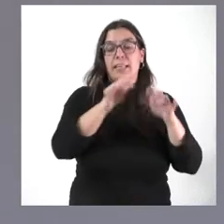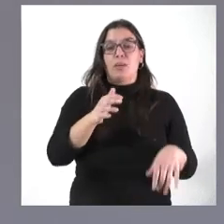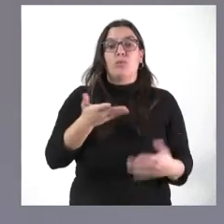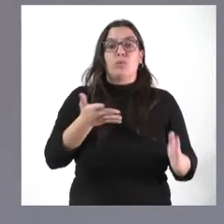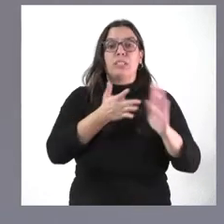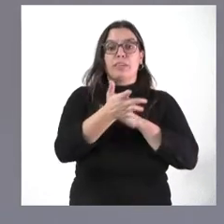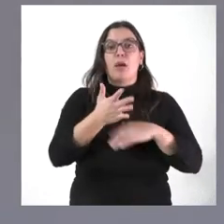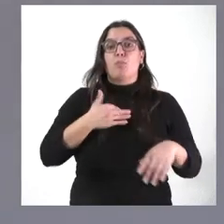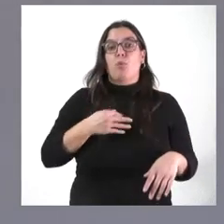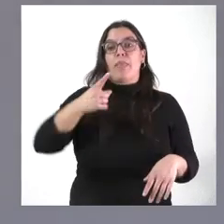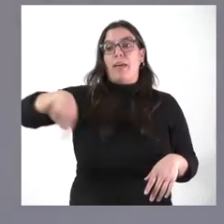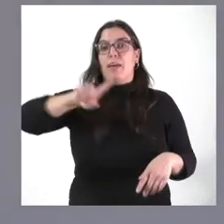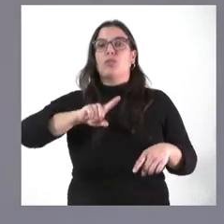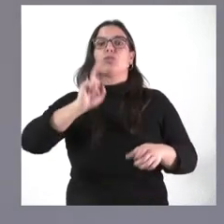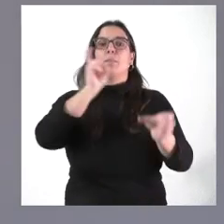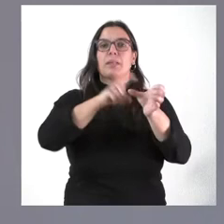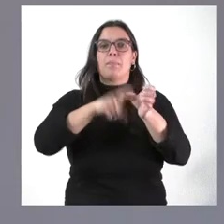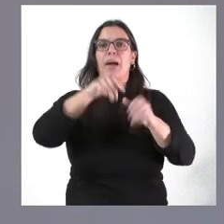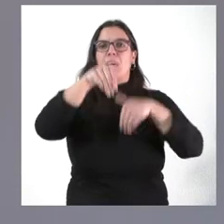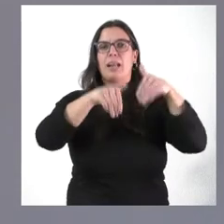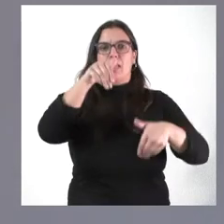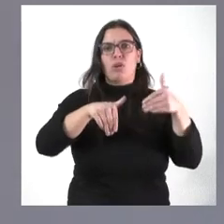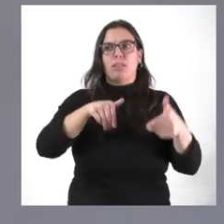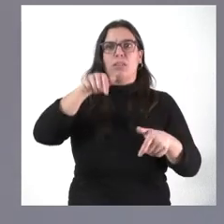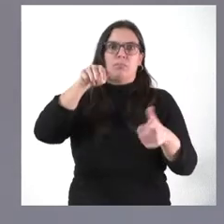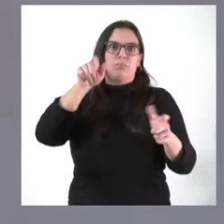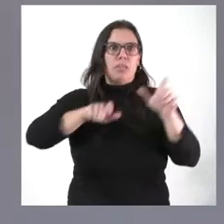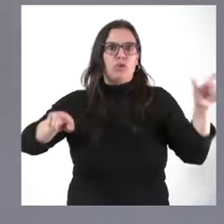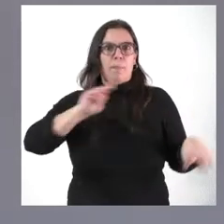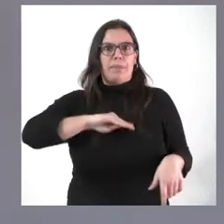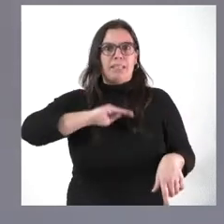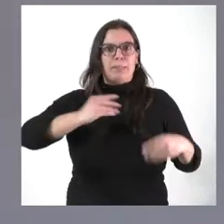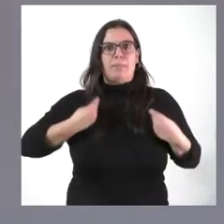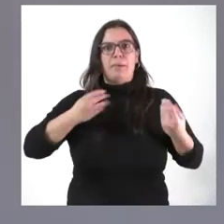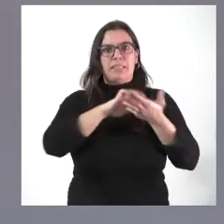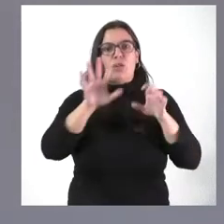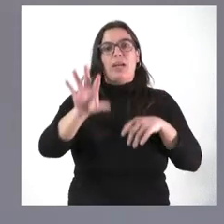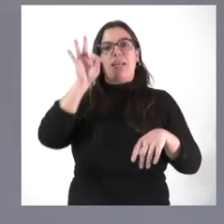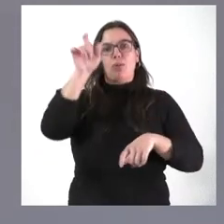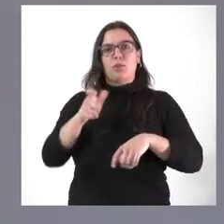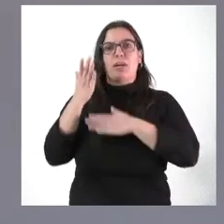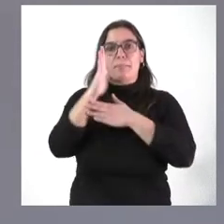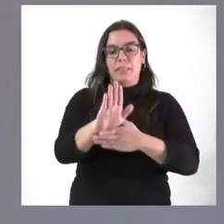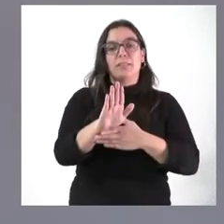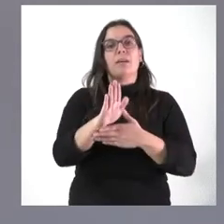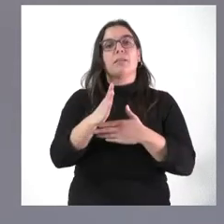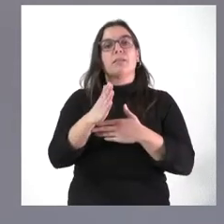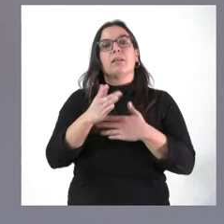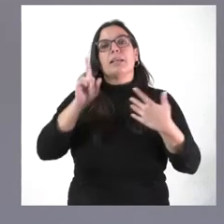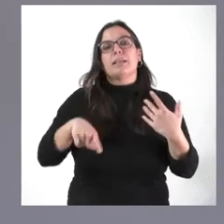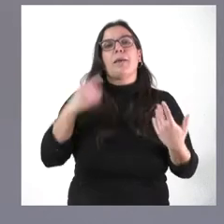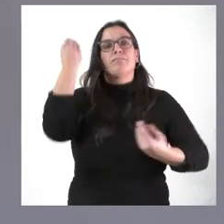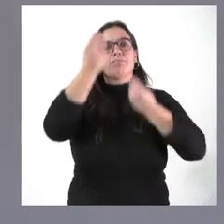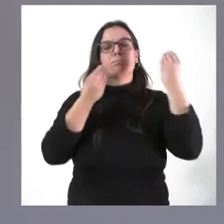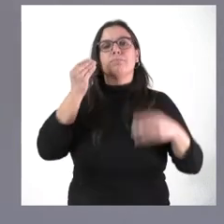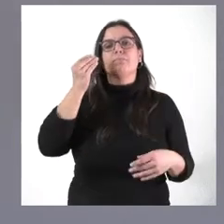la participación en elecciones de un volumen muy considerable de los ciudadanos de la tierra eligiendo a su representantes y por tanto va también valorando la